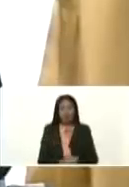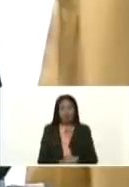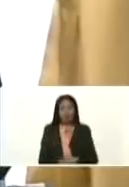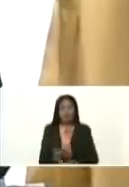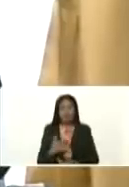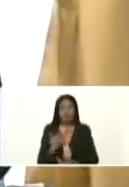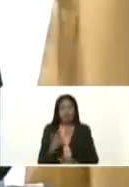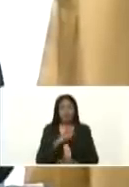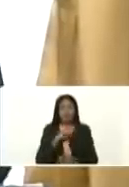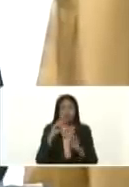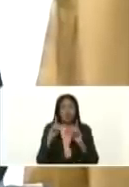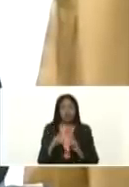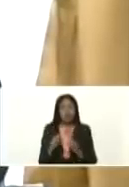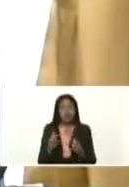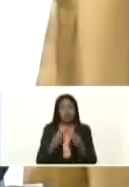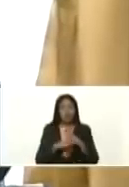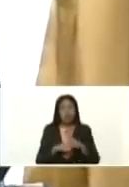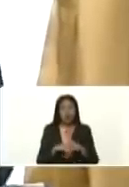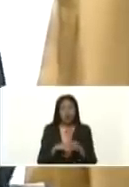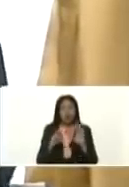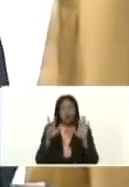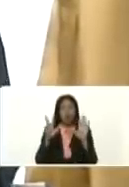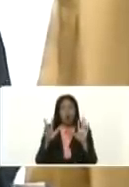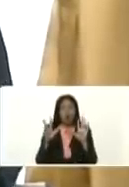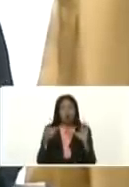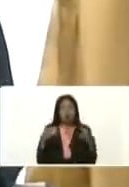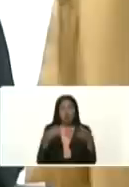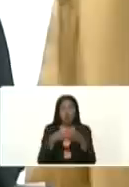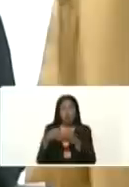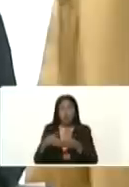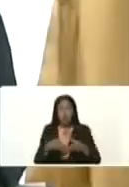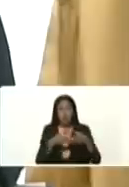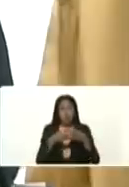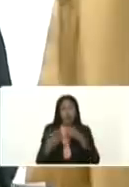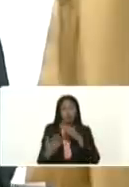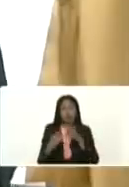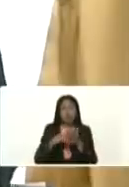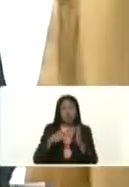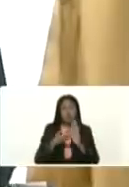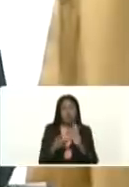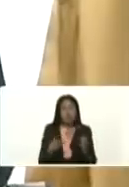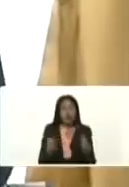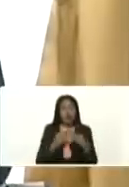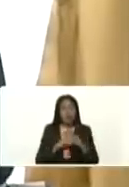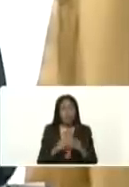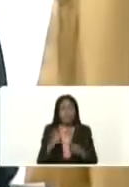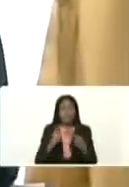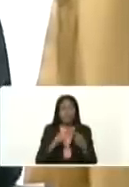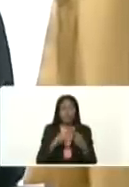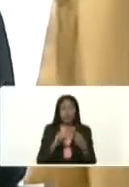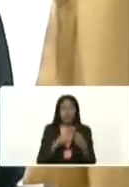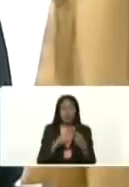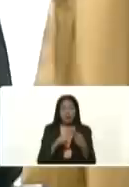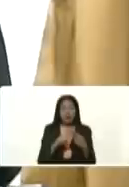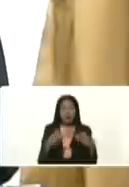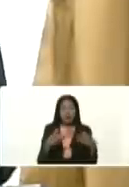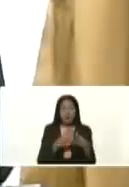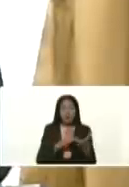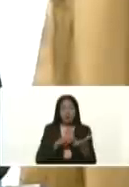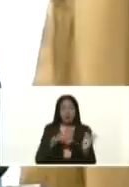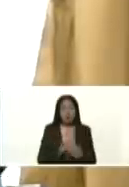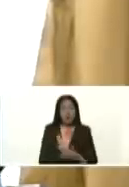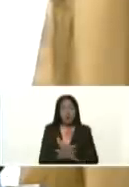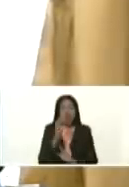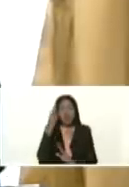sentido hemos decidido conformar 8 mesas técnicas complementaria y la primera de ellas es una mesa sobre el